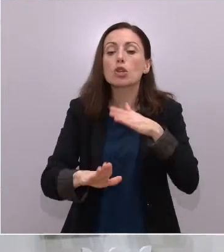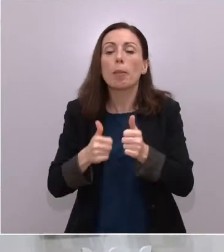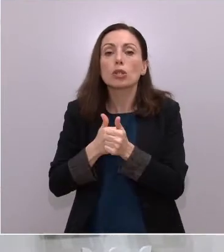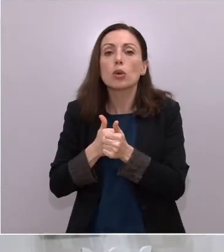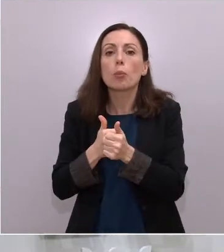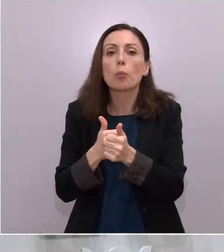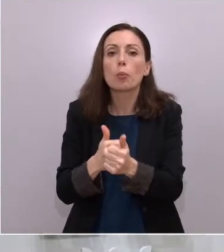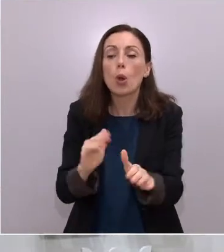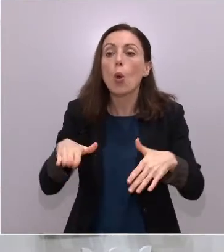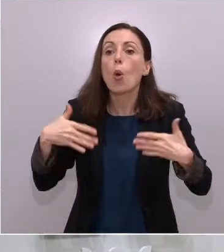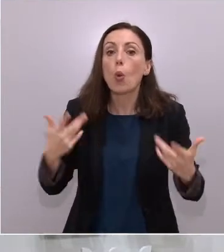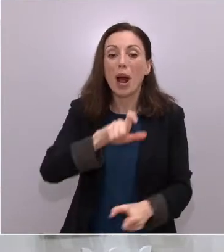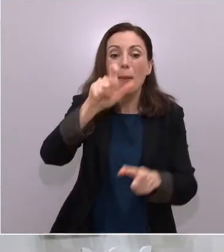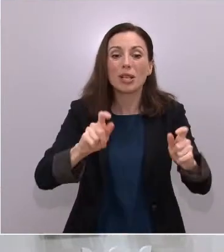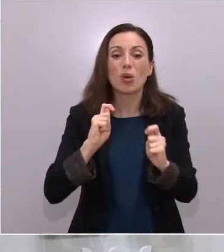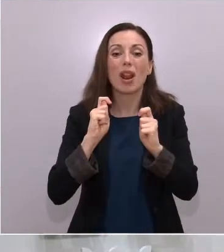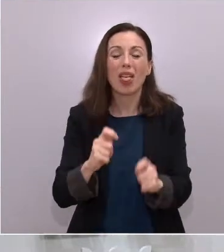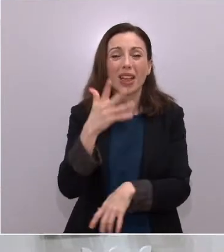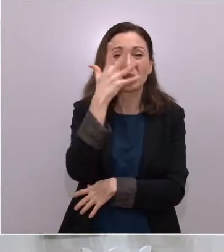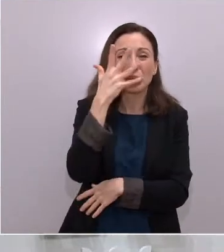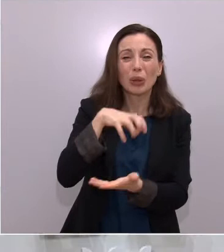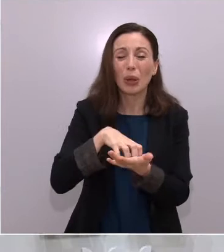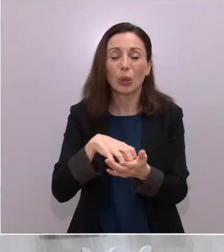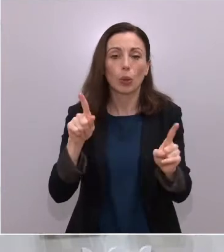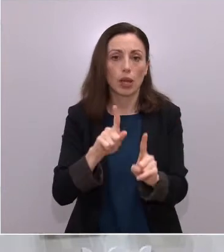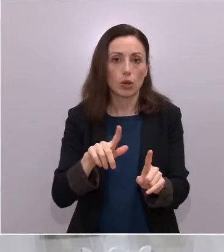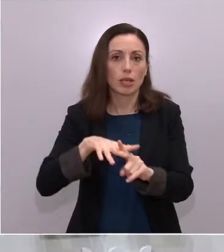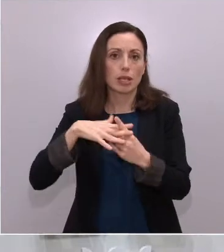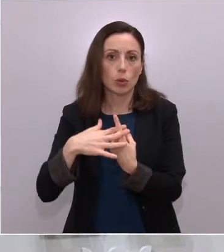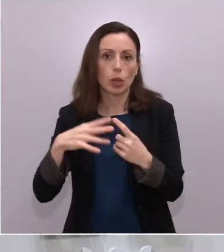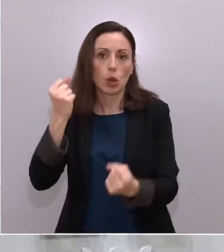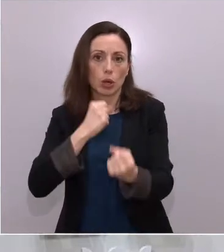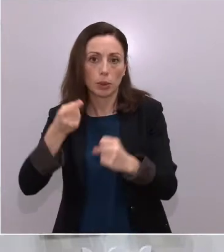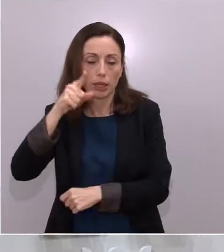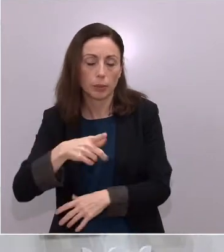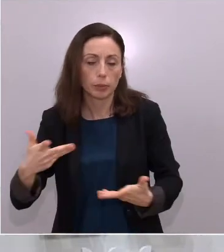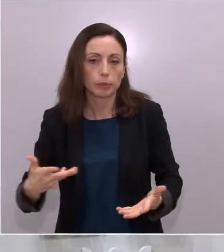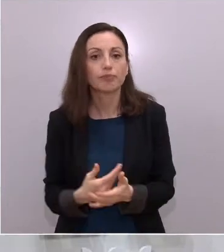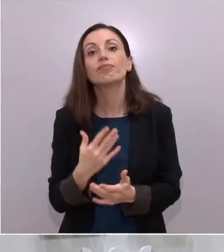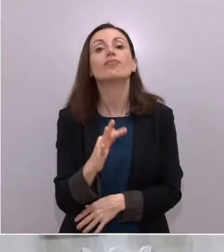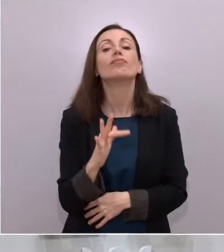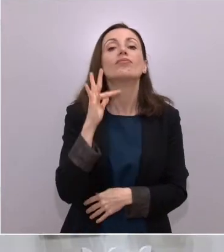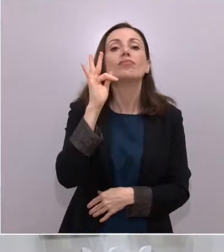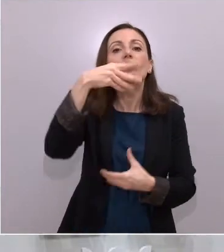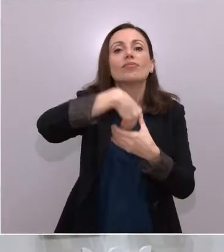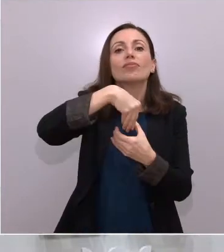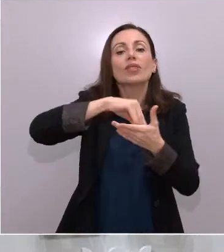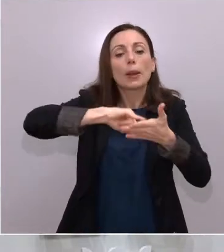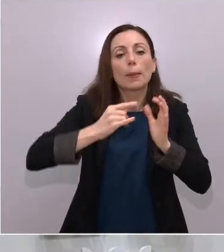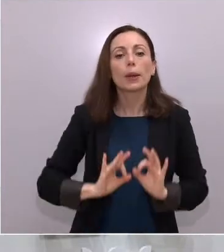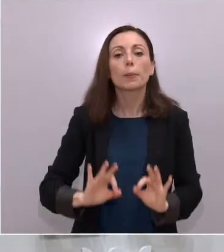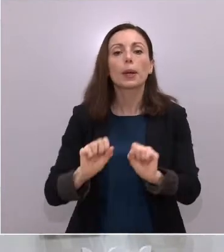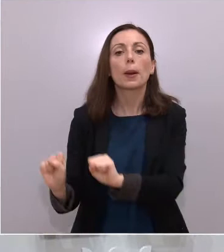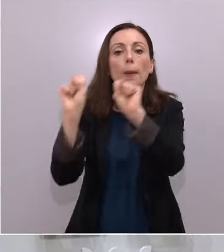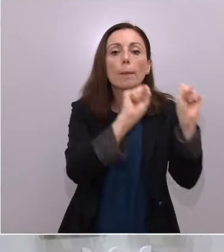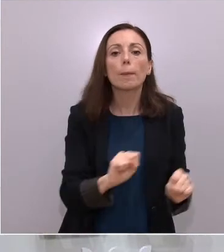genere incertidumbre en la población ni en el sector económico. Estas actuaciones deben de incluir, además, un plan especial de protección